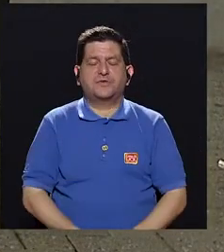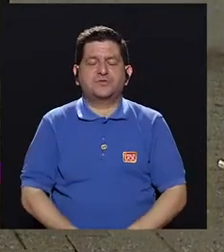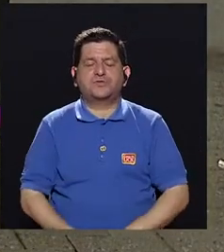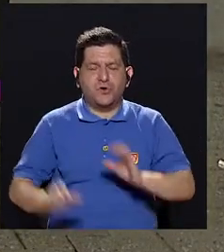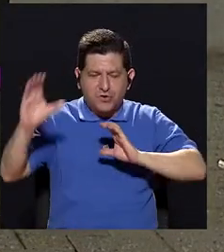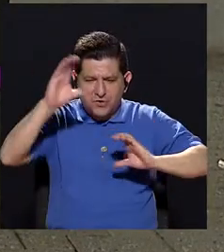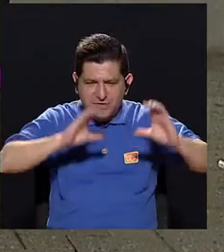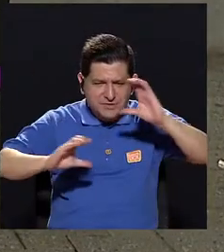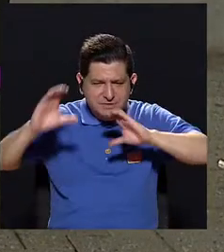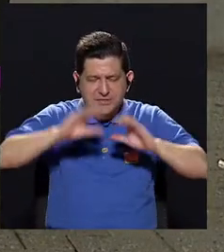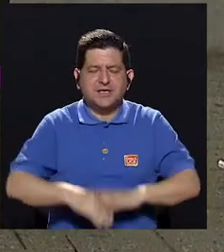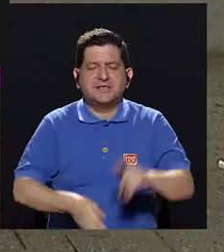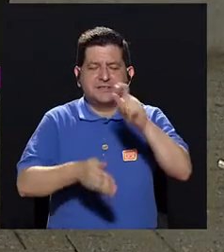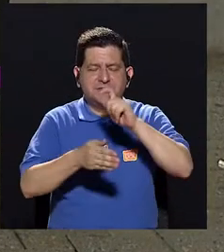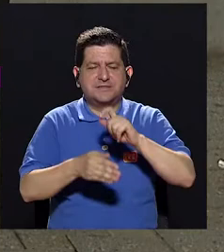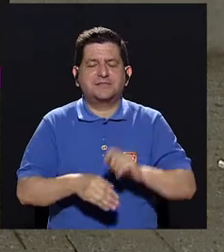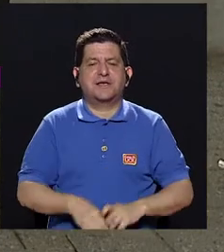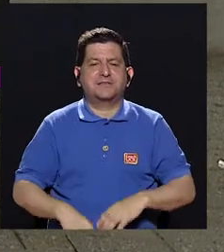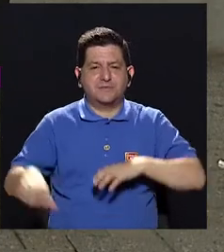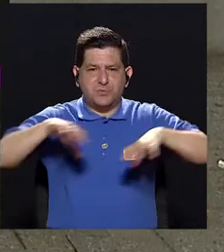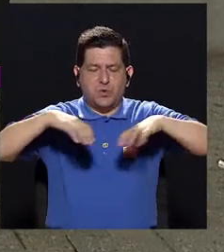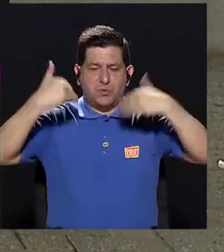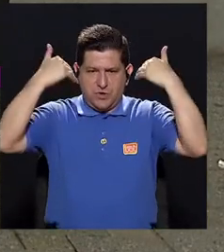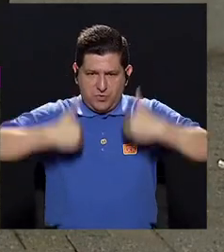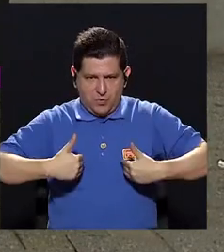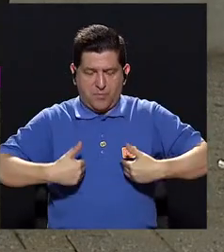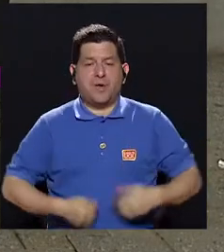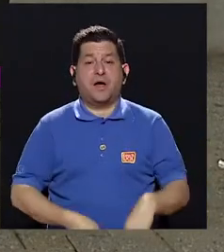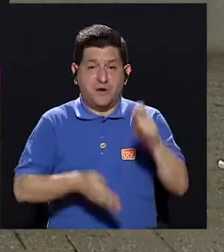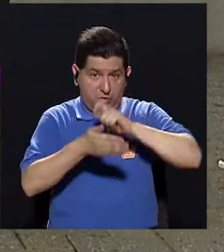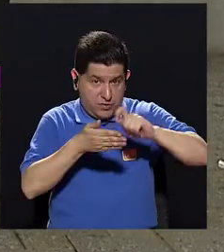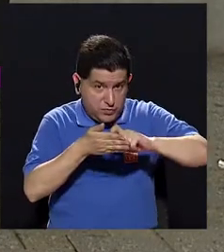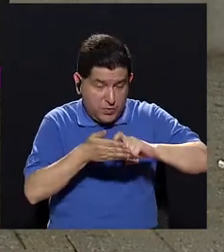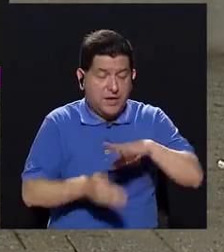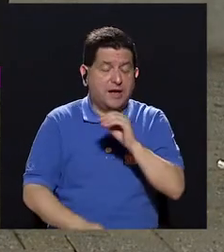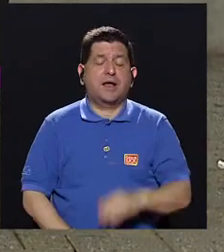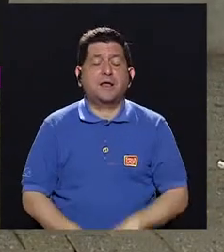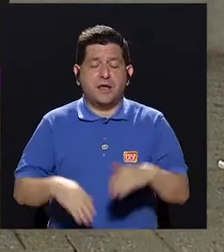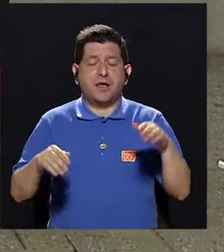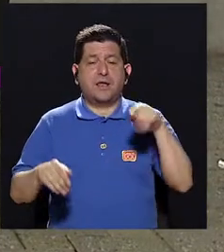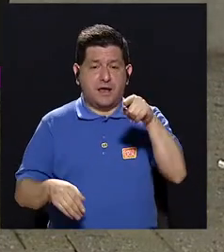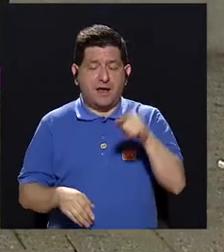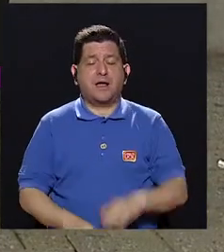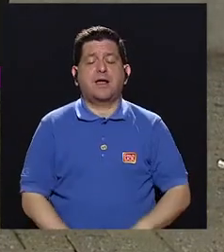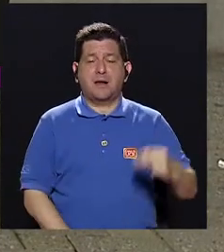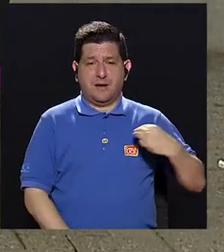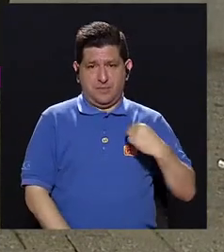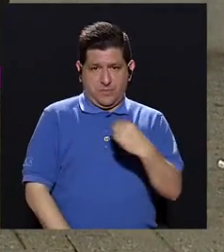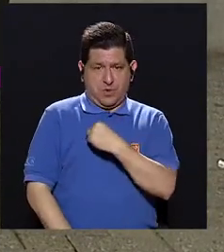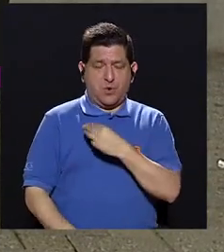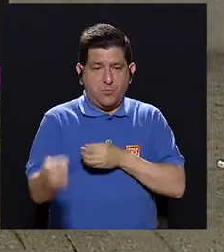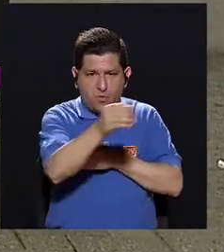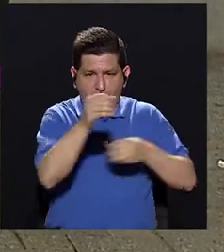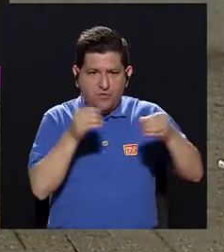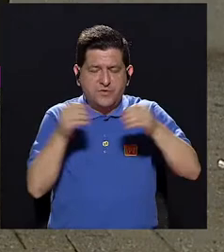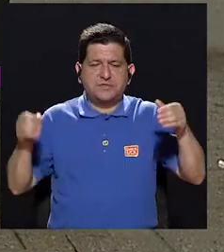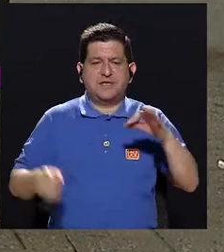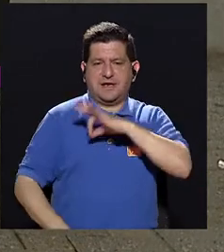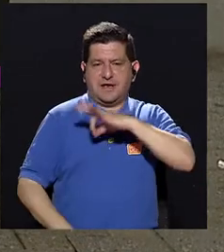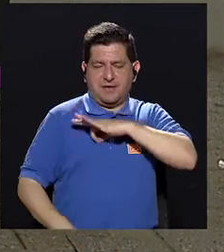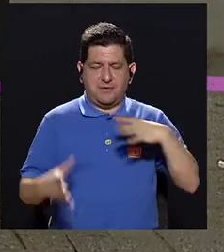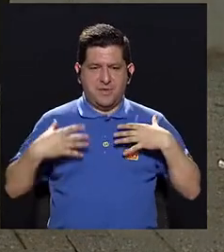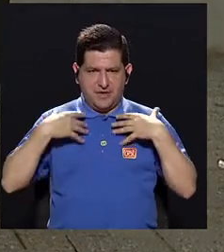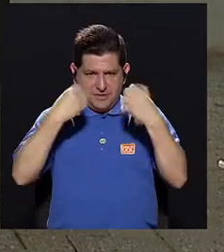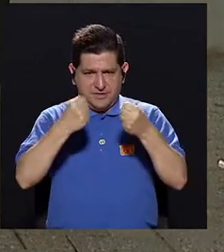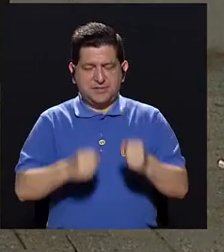Escuela de Ciencias del Movimiento Humano y es parte del equipo de la Unidad de Promoción de la Salud de la Oficina de Bienestar y Salud. Y